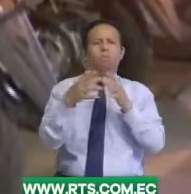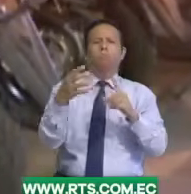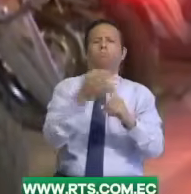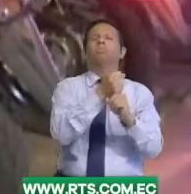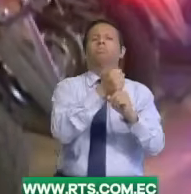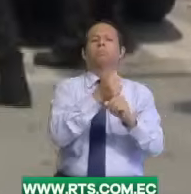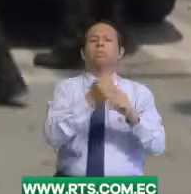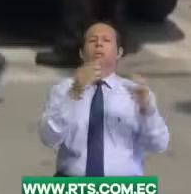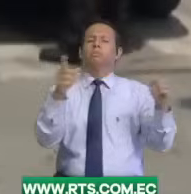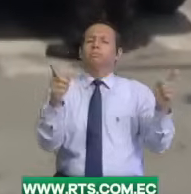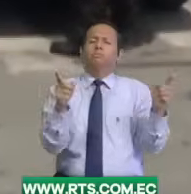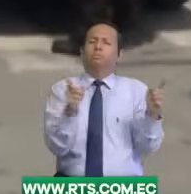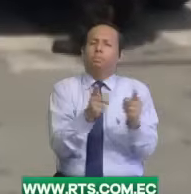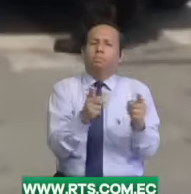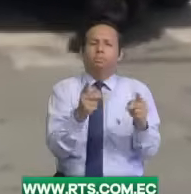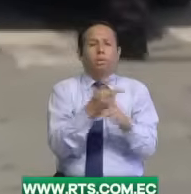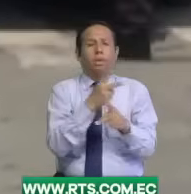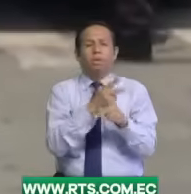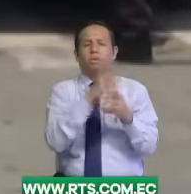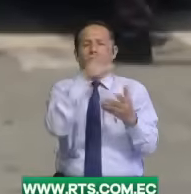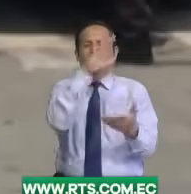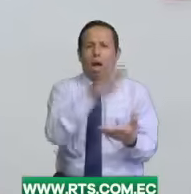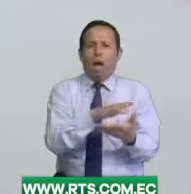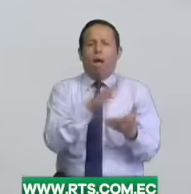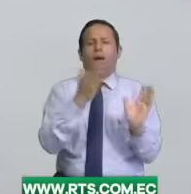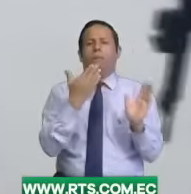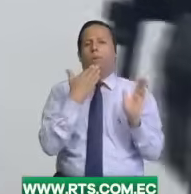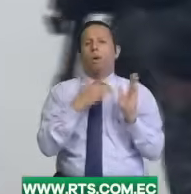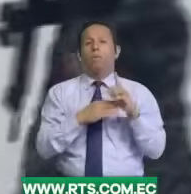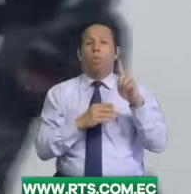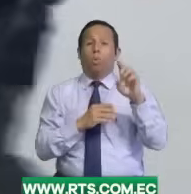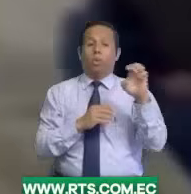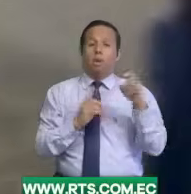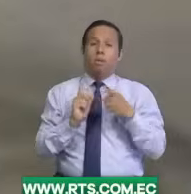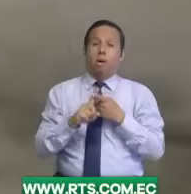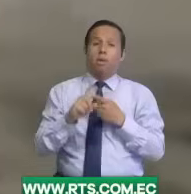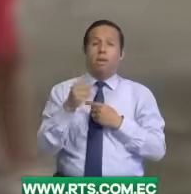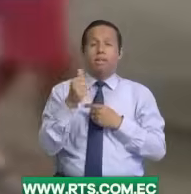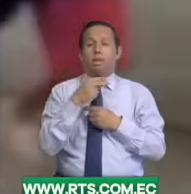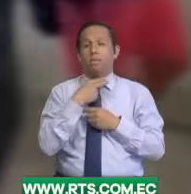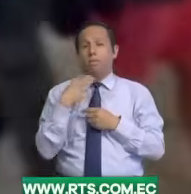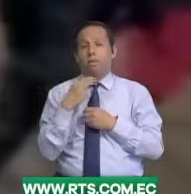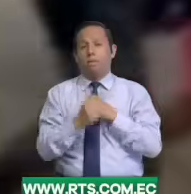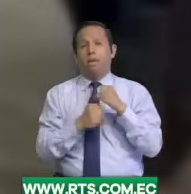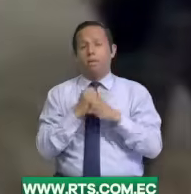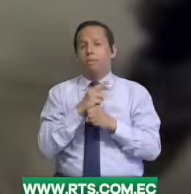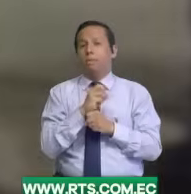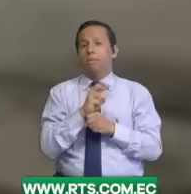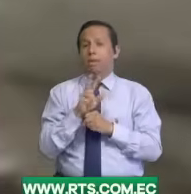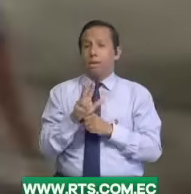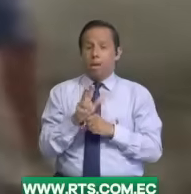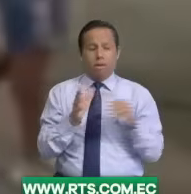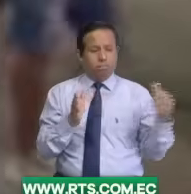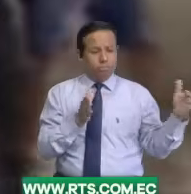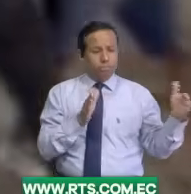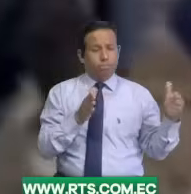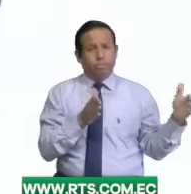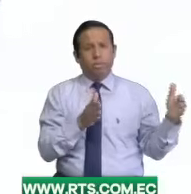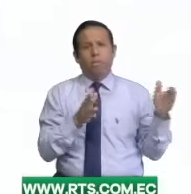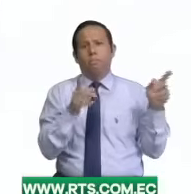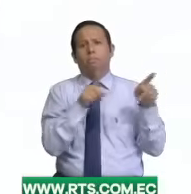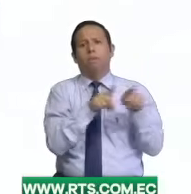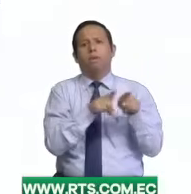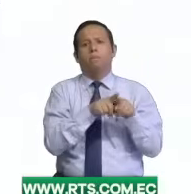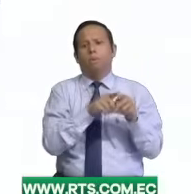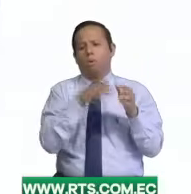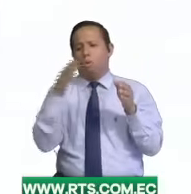reducir los índices de inseguridad, comparando entre el 1 de enero al 10 de noviembre del 2023, con el mismo periodo en